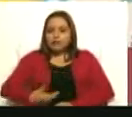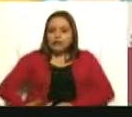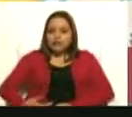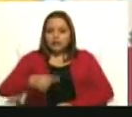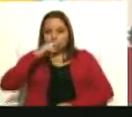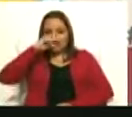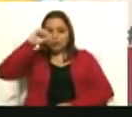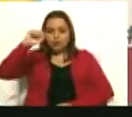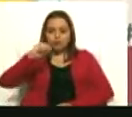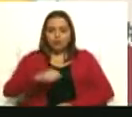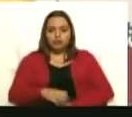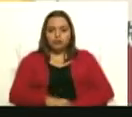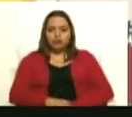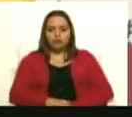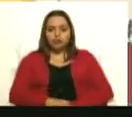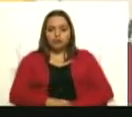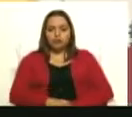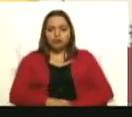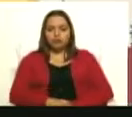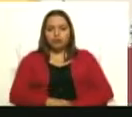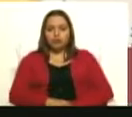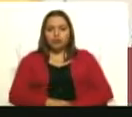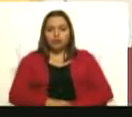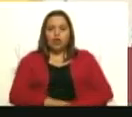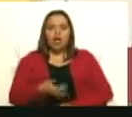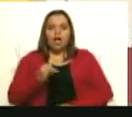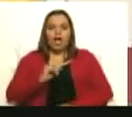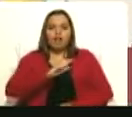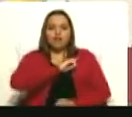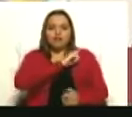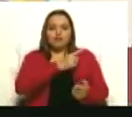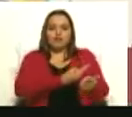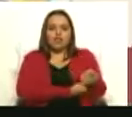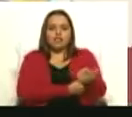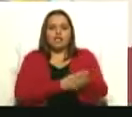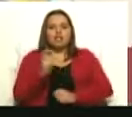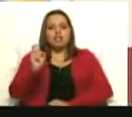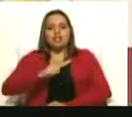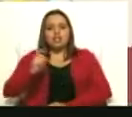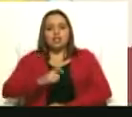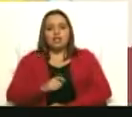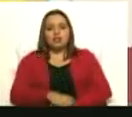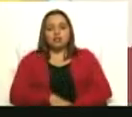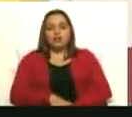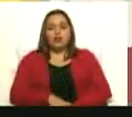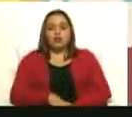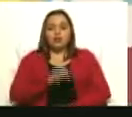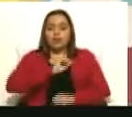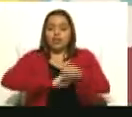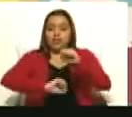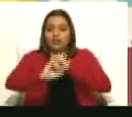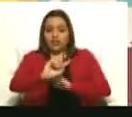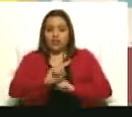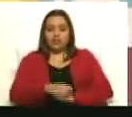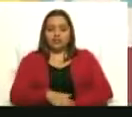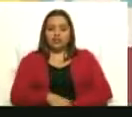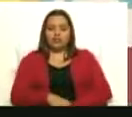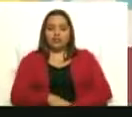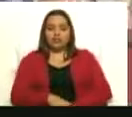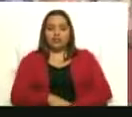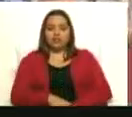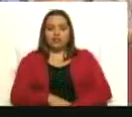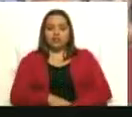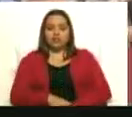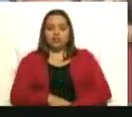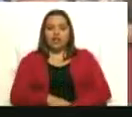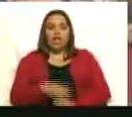Maduro, tenga la fortaleza necesaria para defender a nivel de